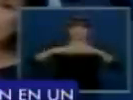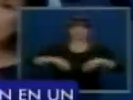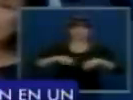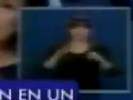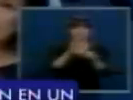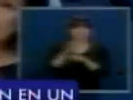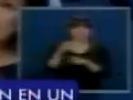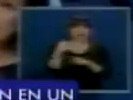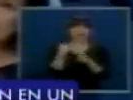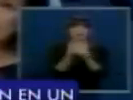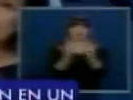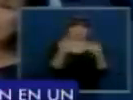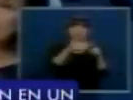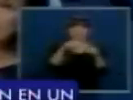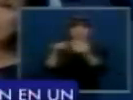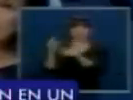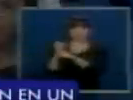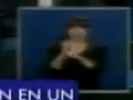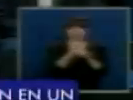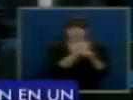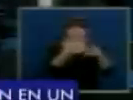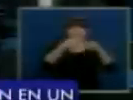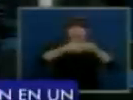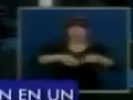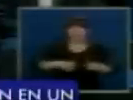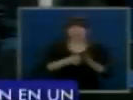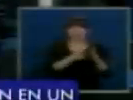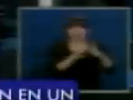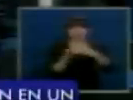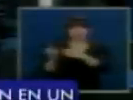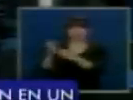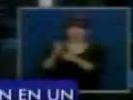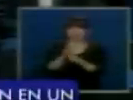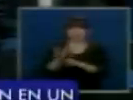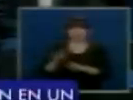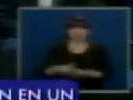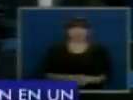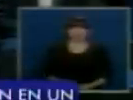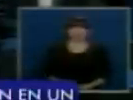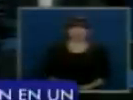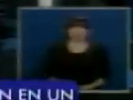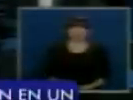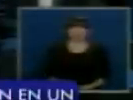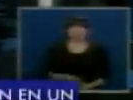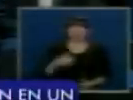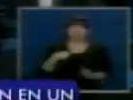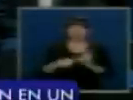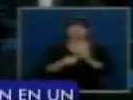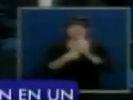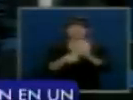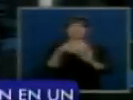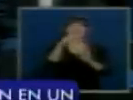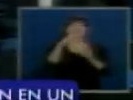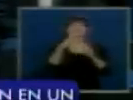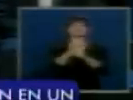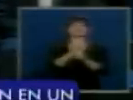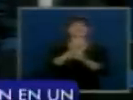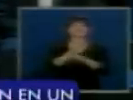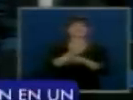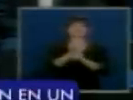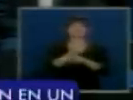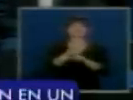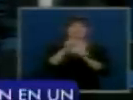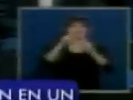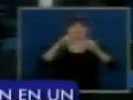Existen múltiples instituciones que perdieron el rumbo por completo. Lo que he presentado es una muestra con resultados de una